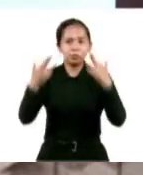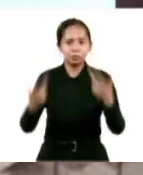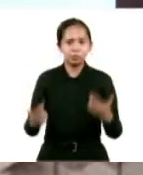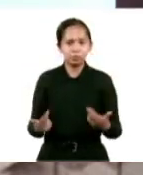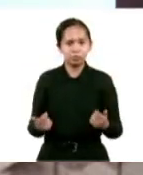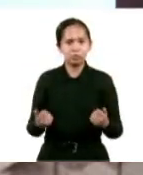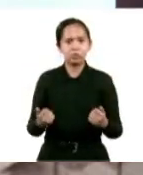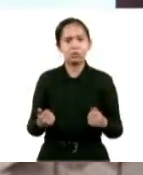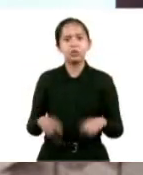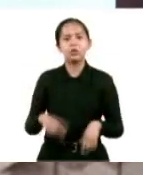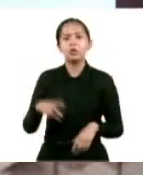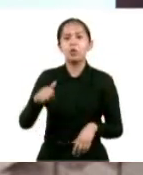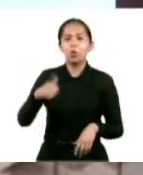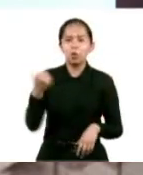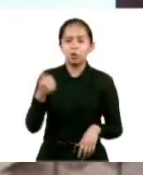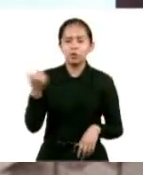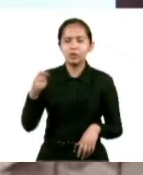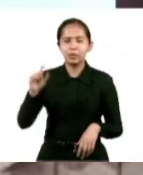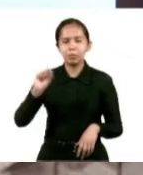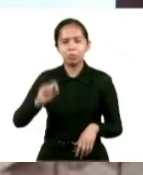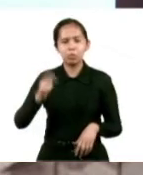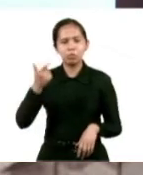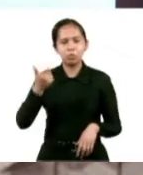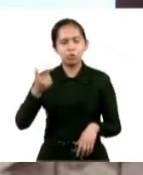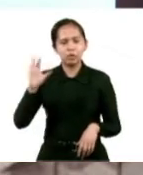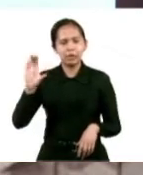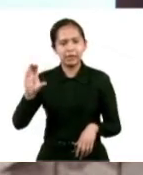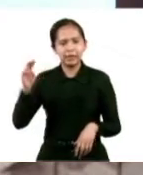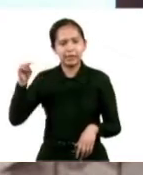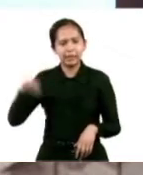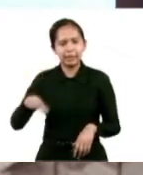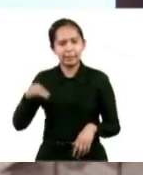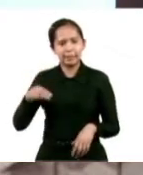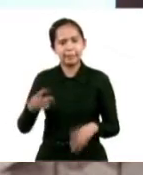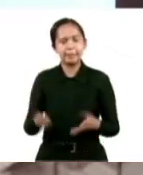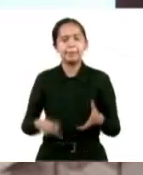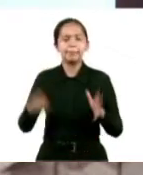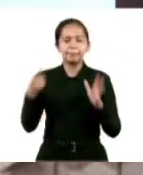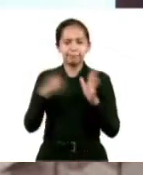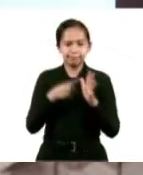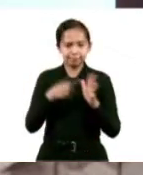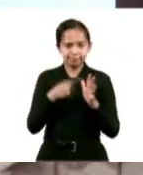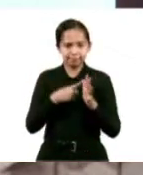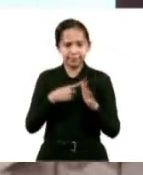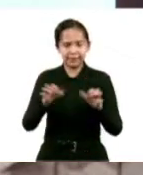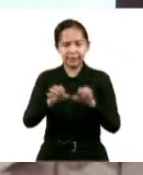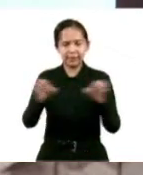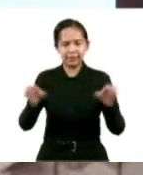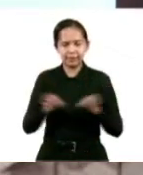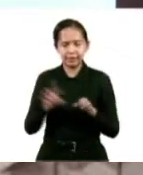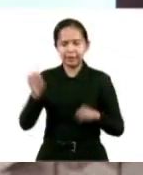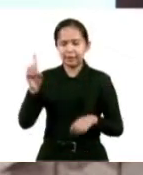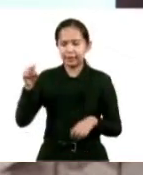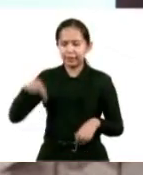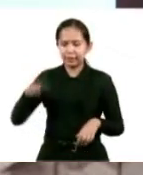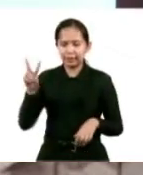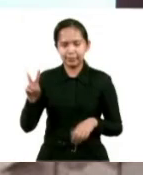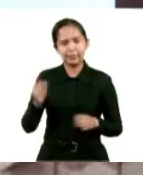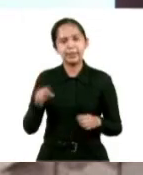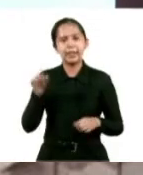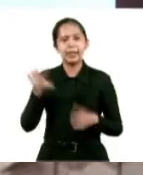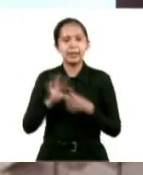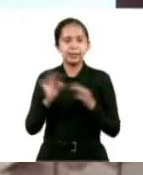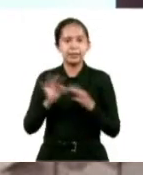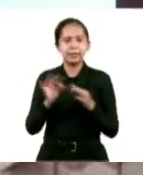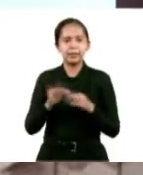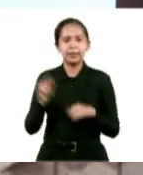de 11.7 centímetros. Quinto punto, la empresa DNB encuentra que el manual de mantenimiento